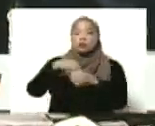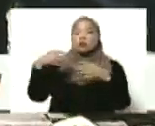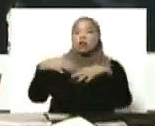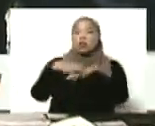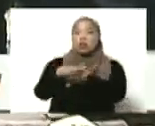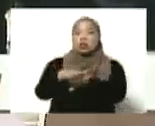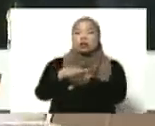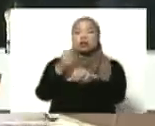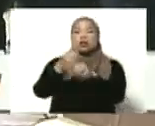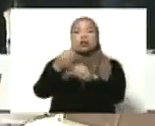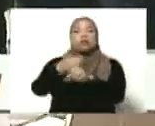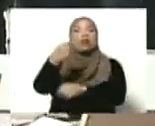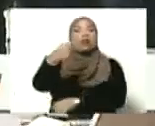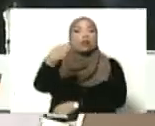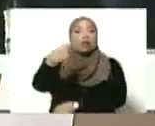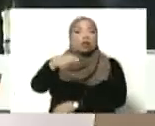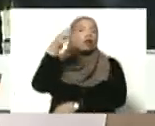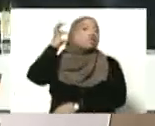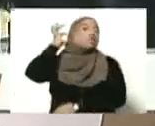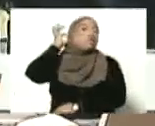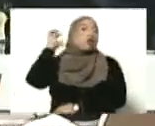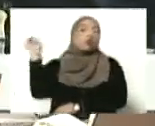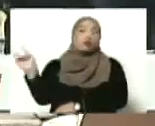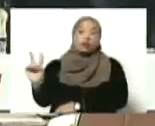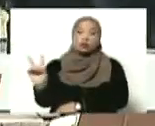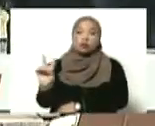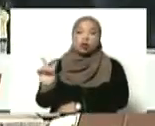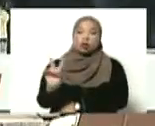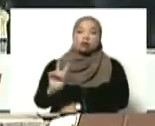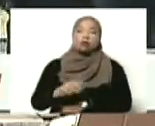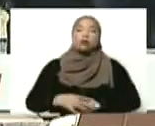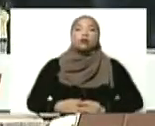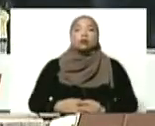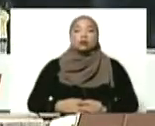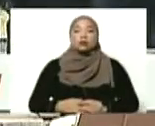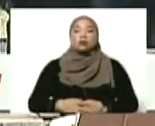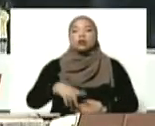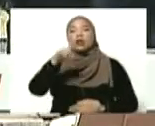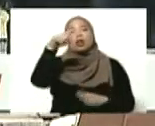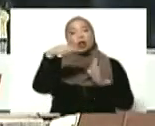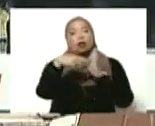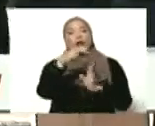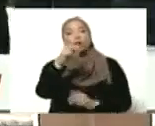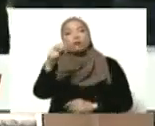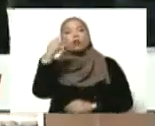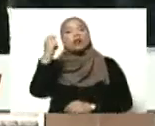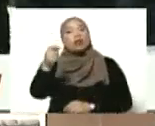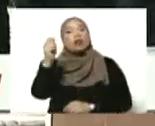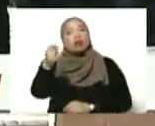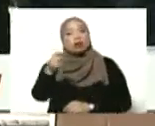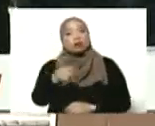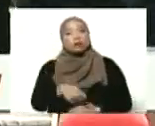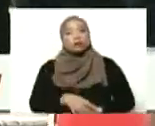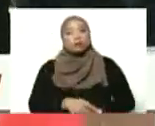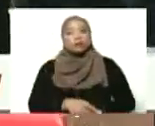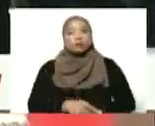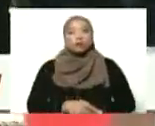tarea encomendada. La mujer venezolana es capaz de hacer esa y mil tareas, el hombre no. A